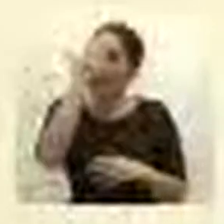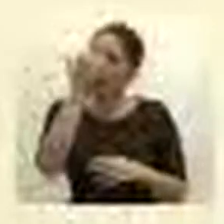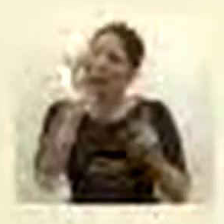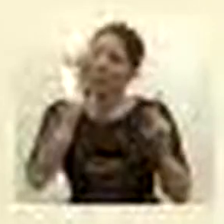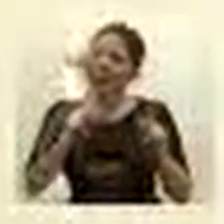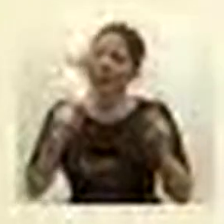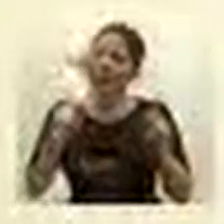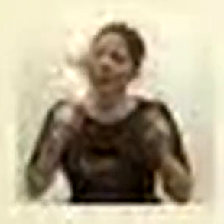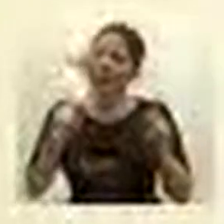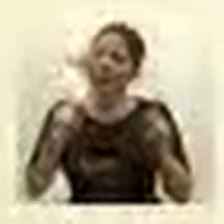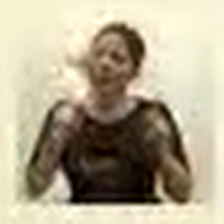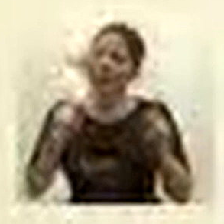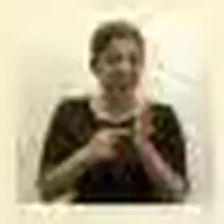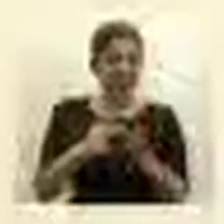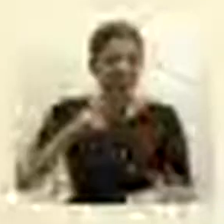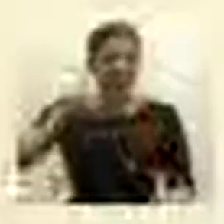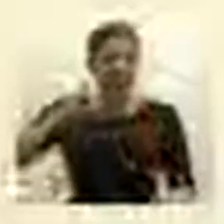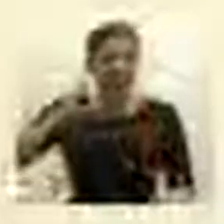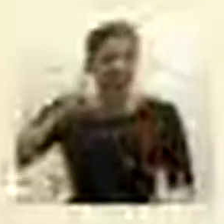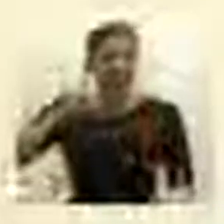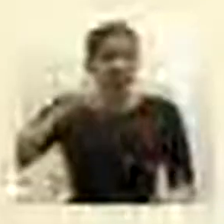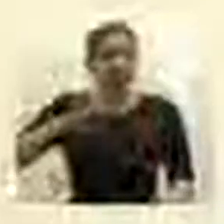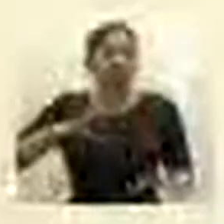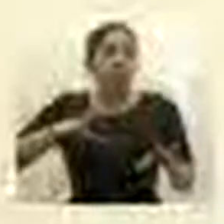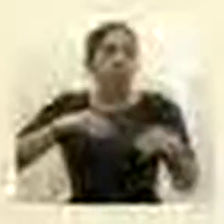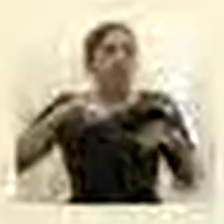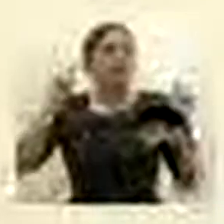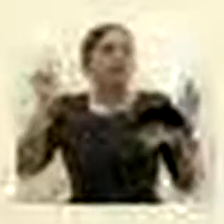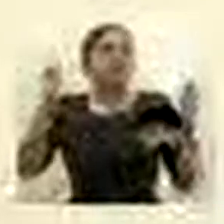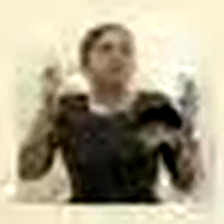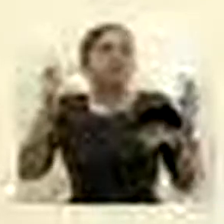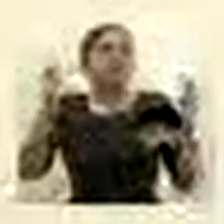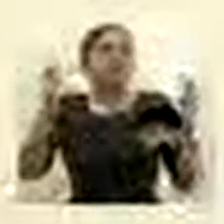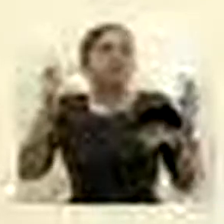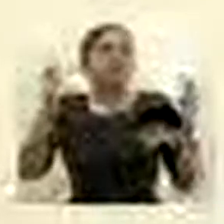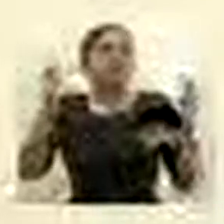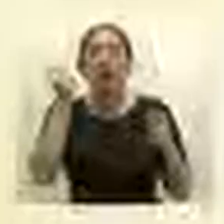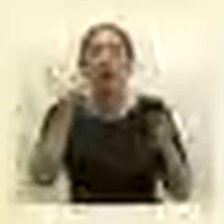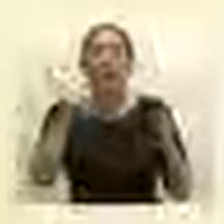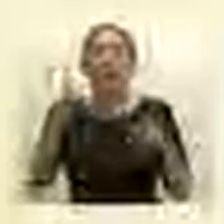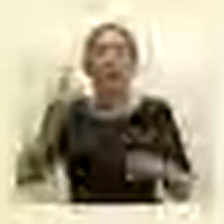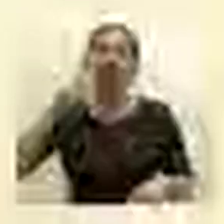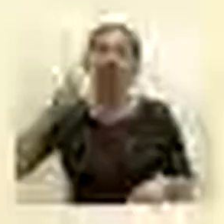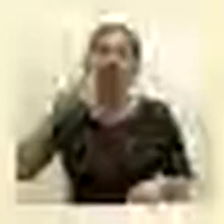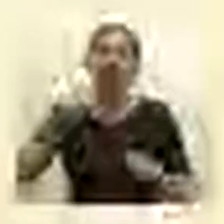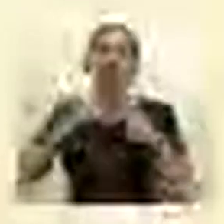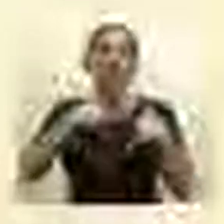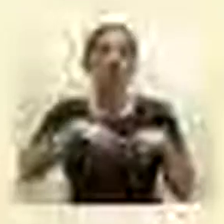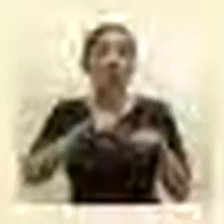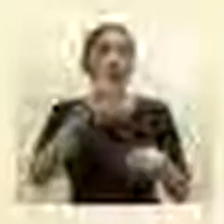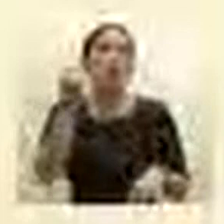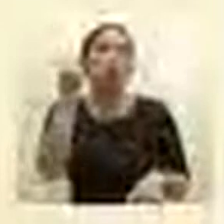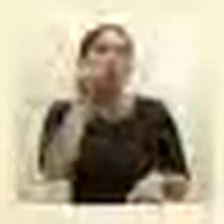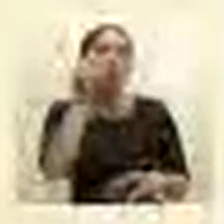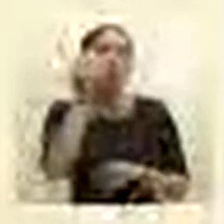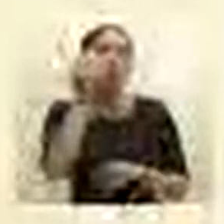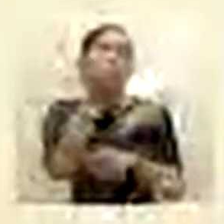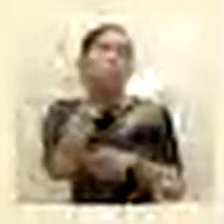gente a veces no hace caso y hace las fiestas? ¿Por qué la gente no hace caso y sigue saludando de beso a abrazo?